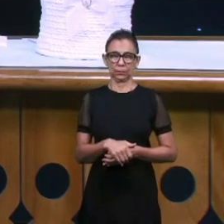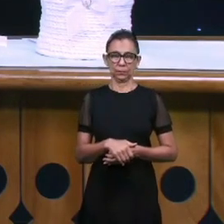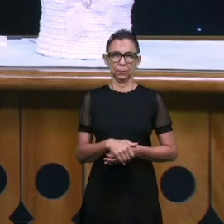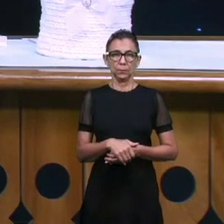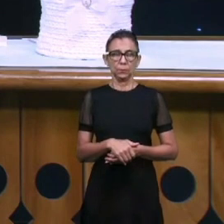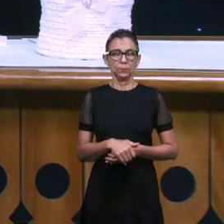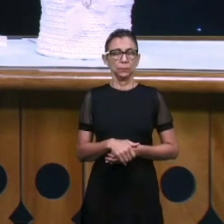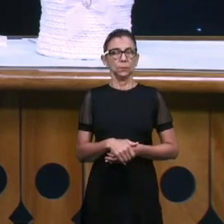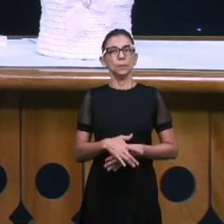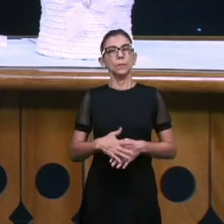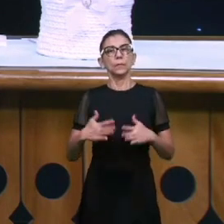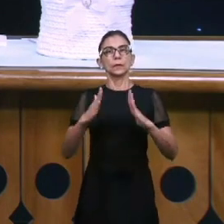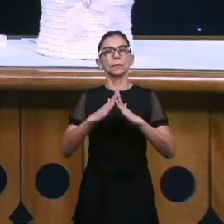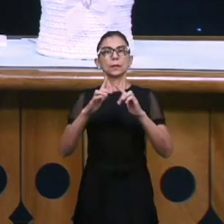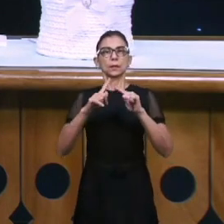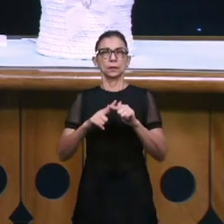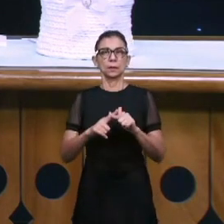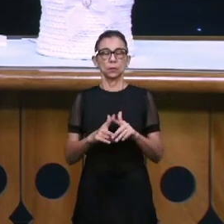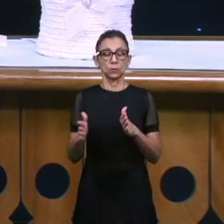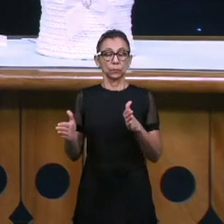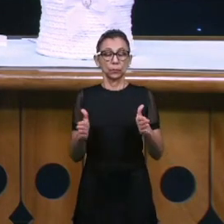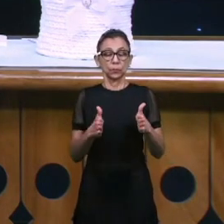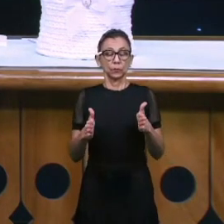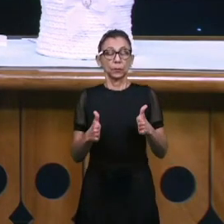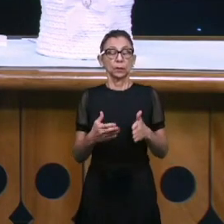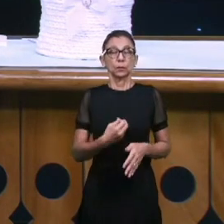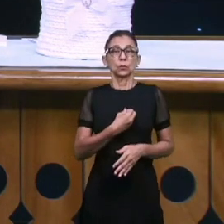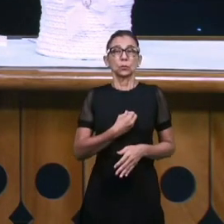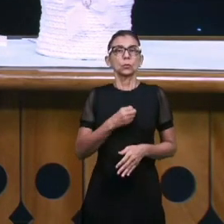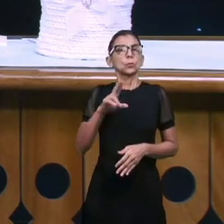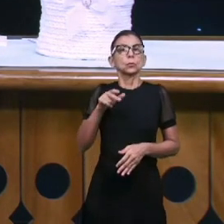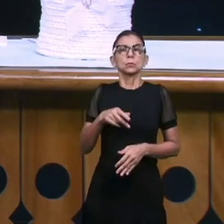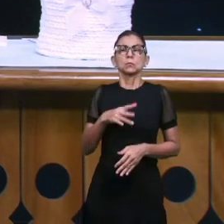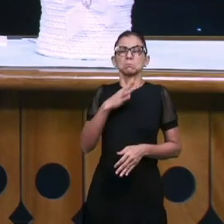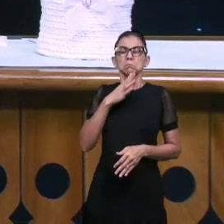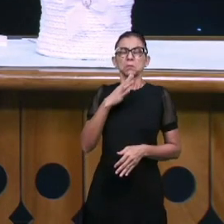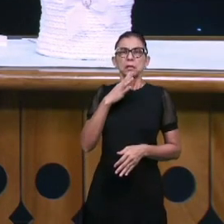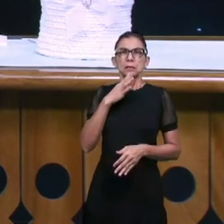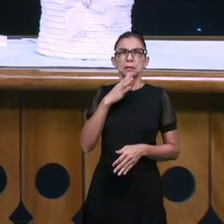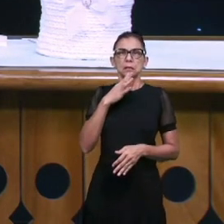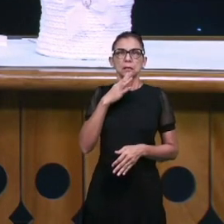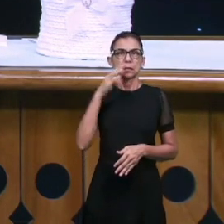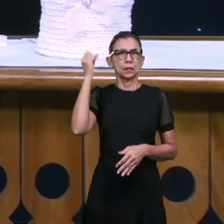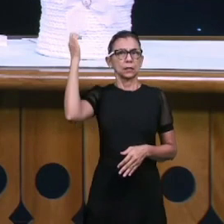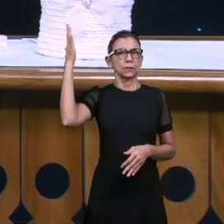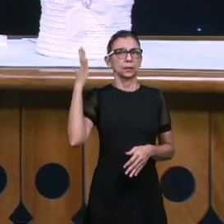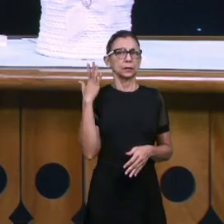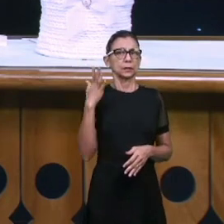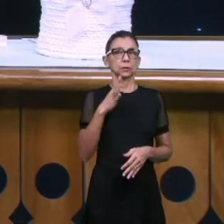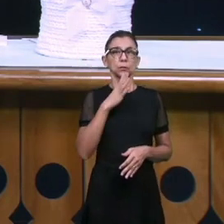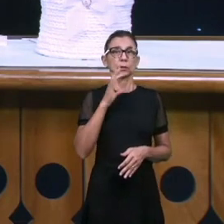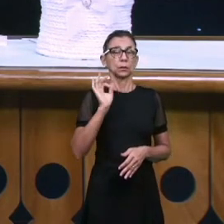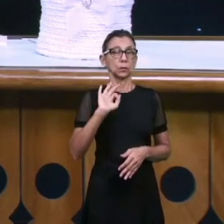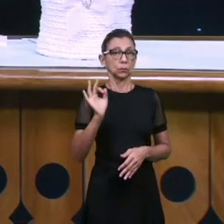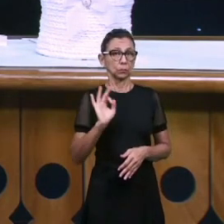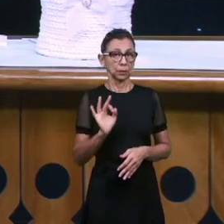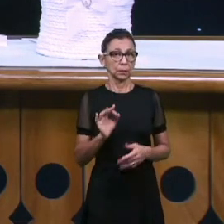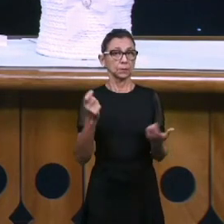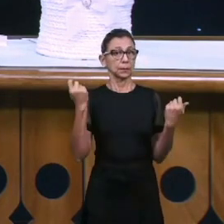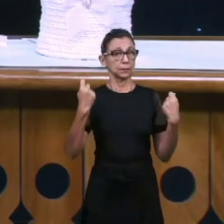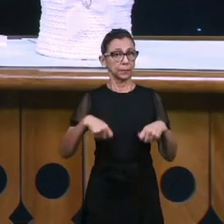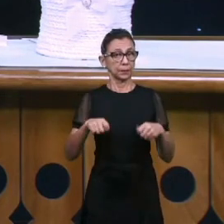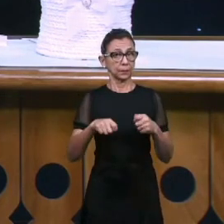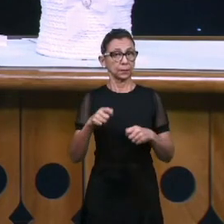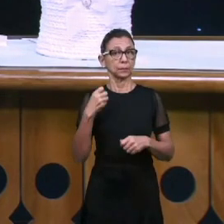Mis hermanos, la iglesia llegó un momento por el que nunca pasó. No conoce este camino. Este camino de la revelación no conoce y